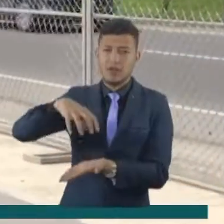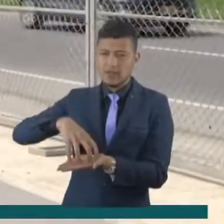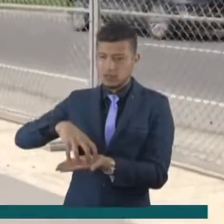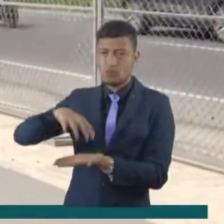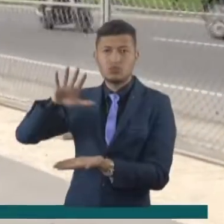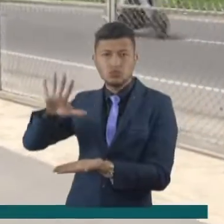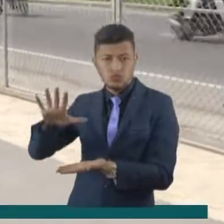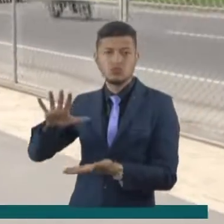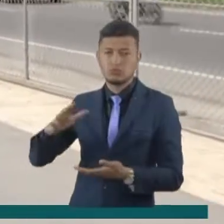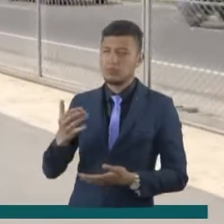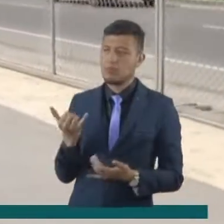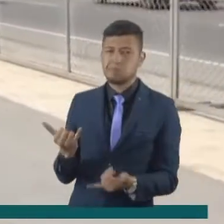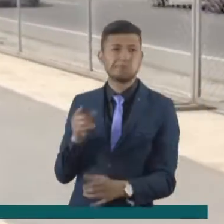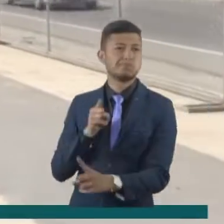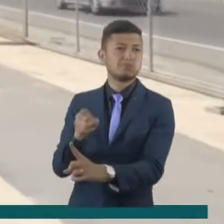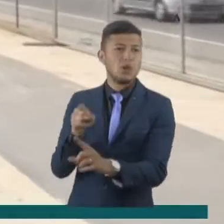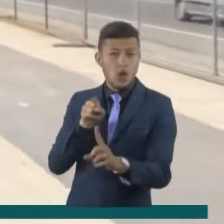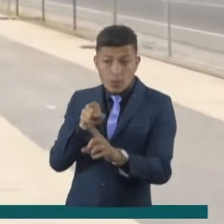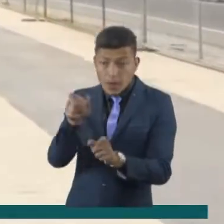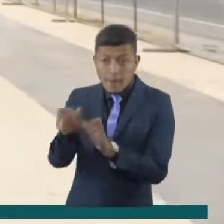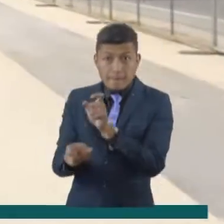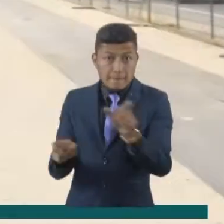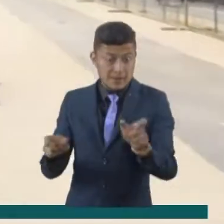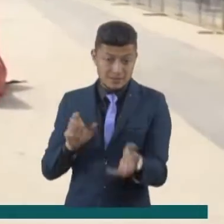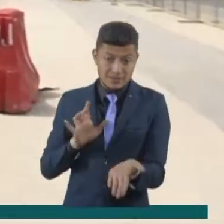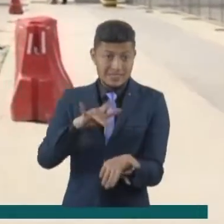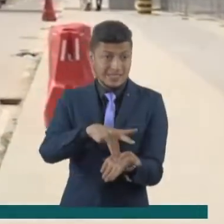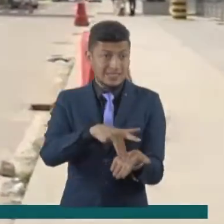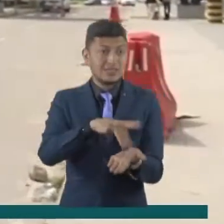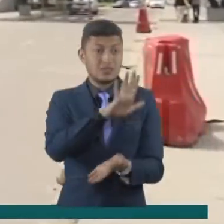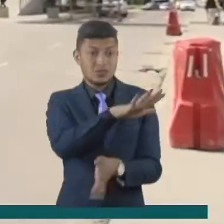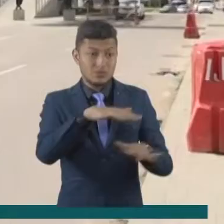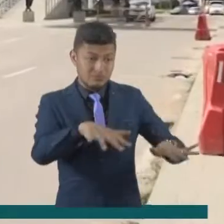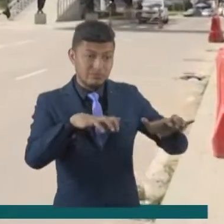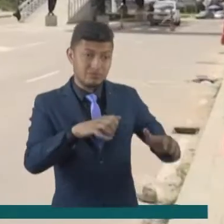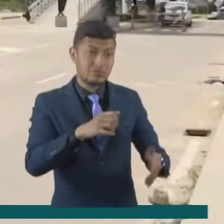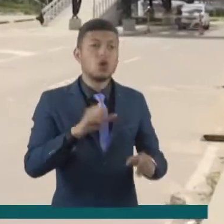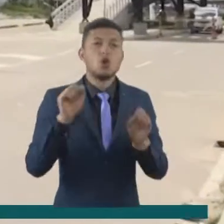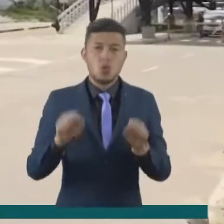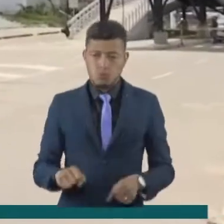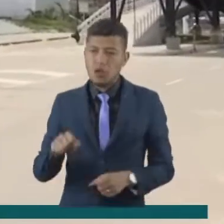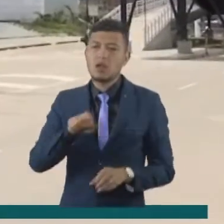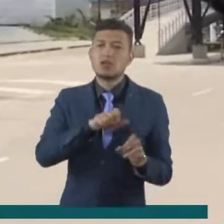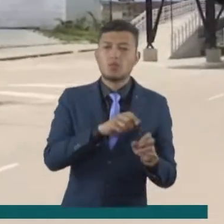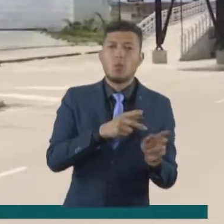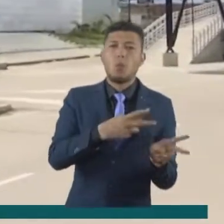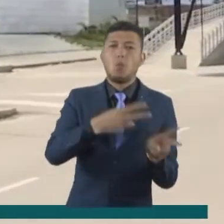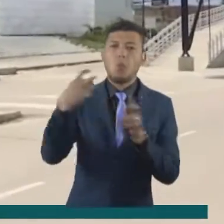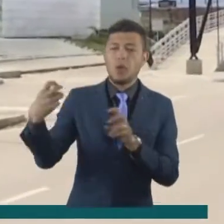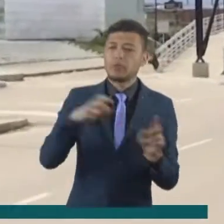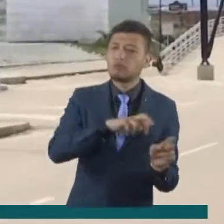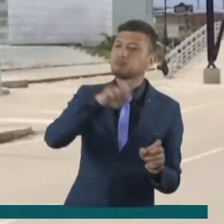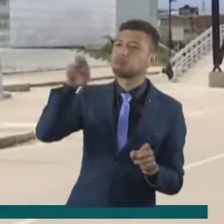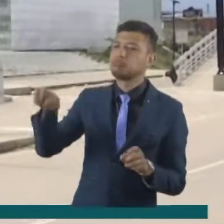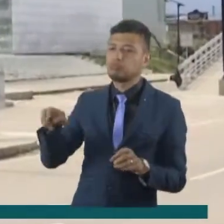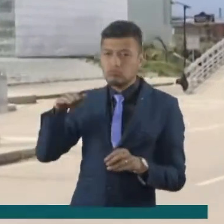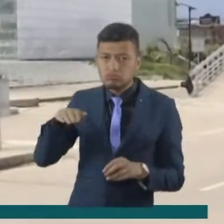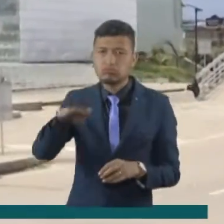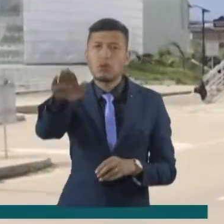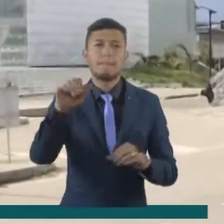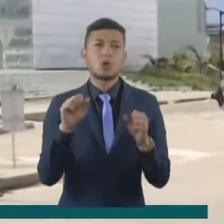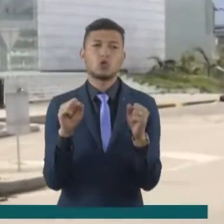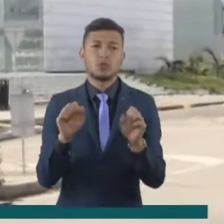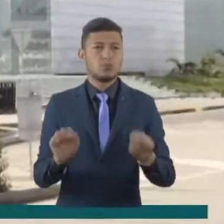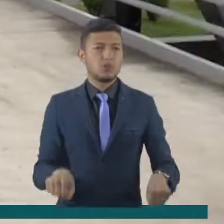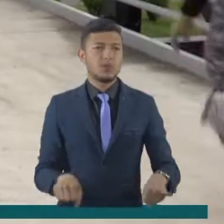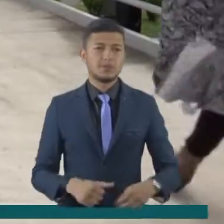nuevo centro de eventos. La finalidad es que los asistentes a los conciertos puedan cruzarlo y tomar el transporte en el sentido que dirige